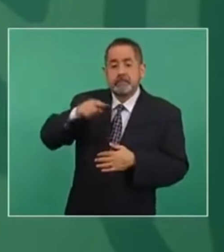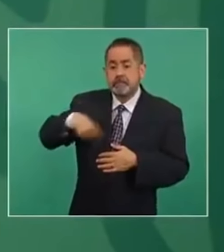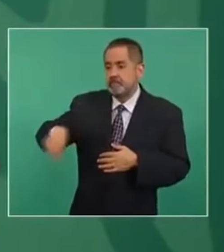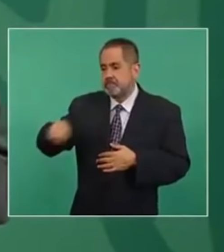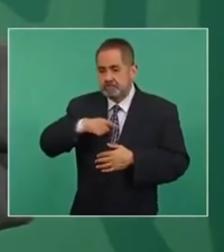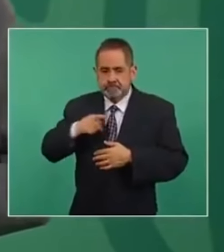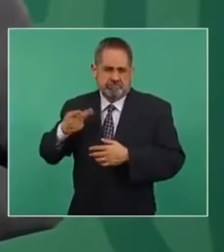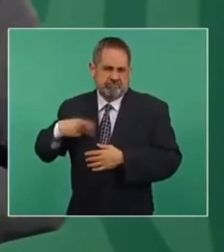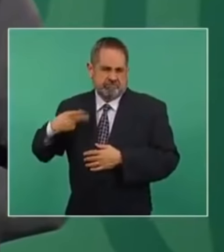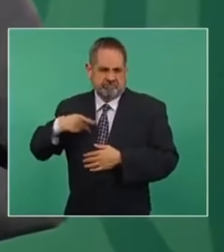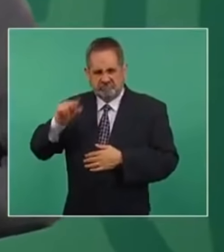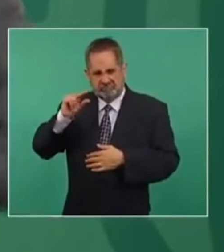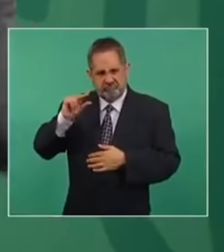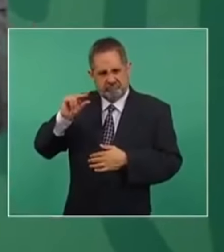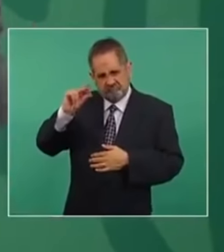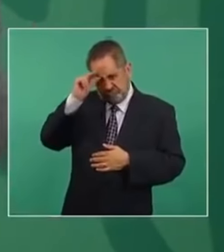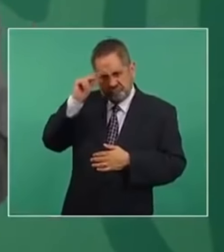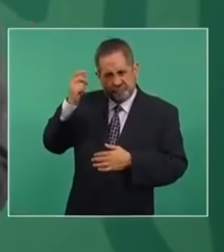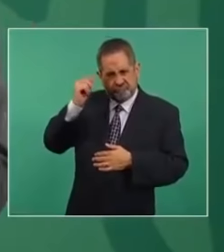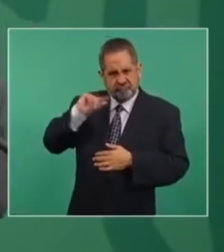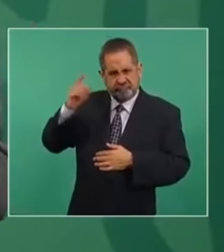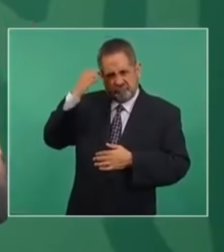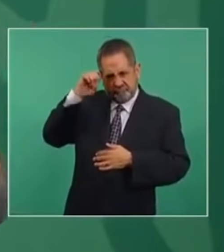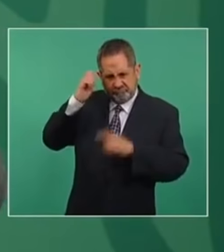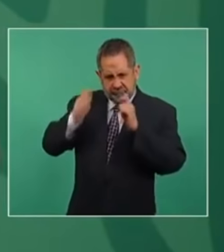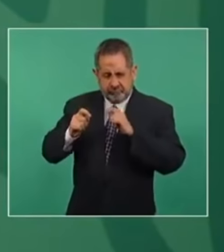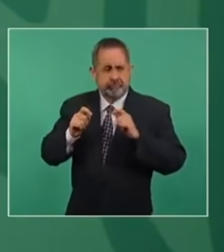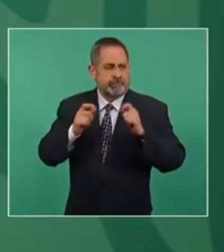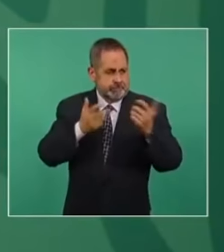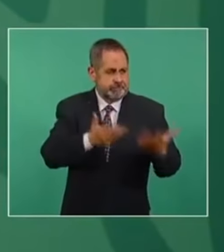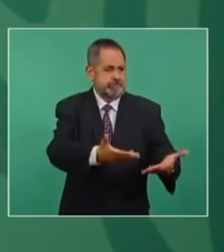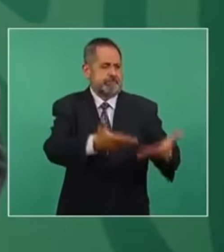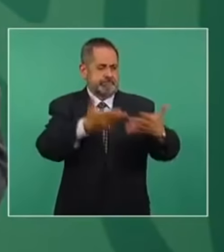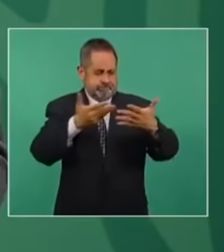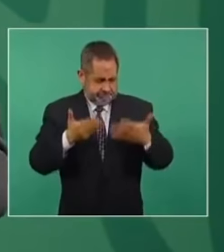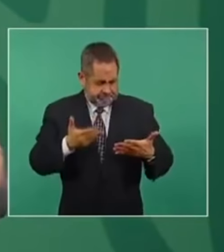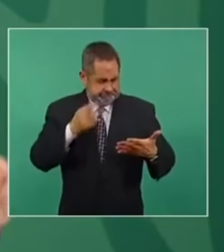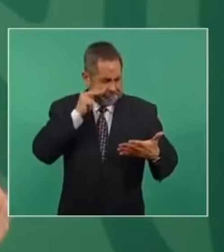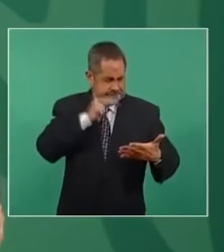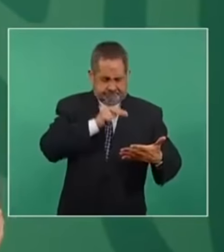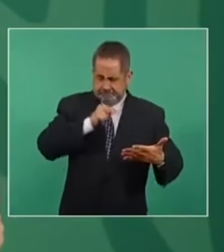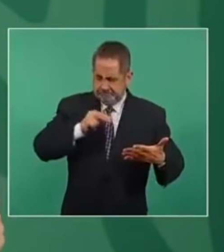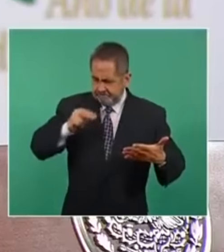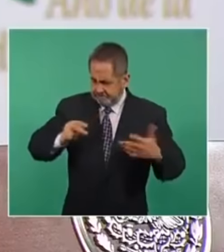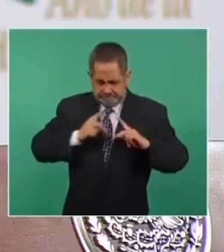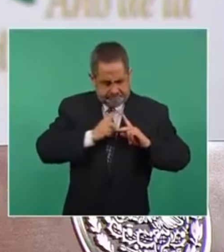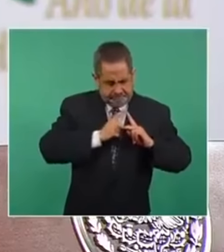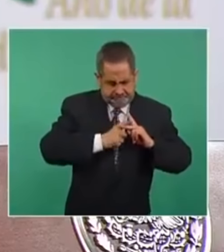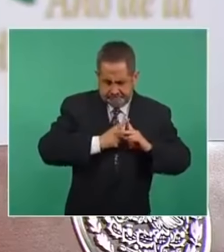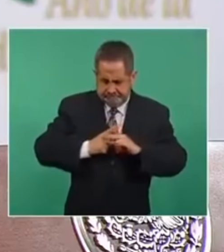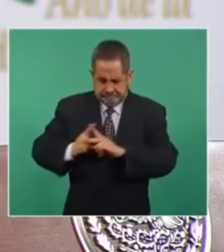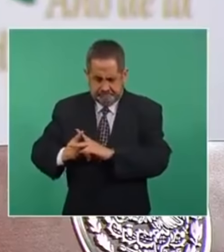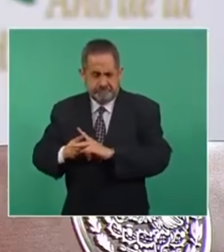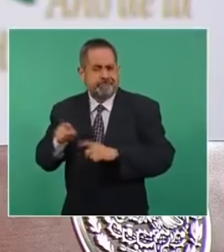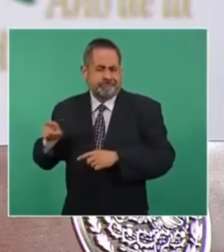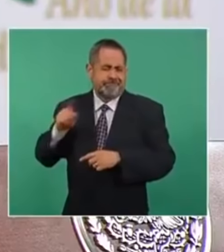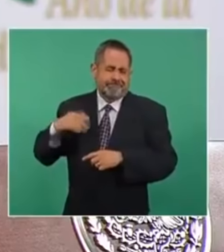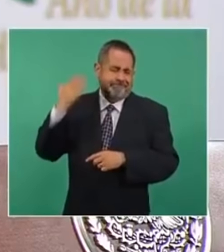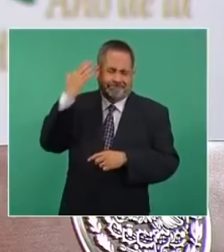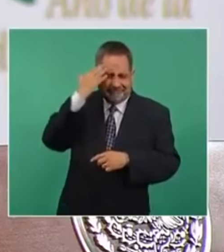encuestas saben cómo formular el cuestionario,